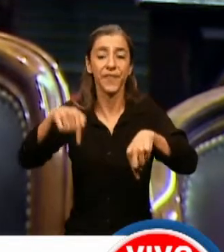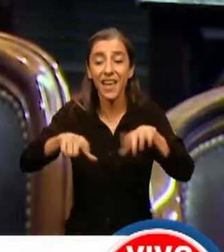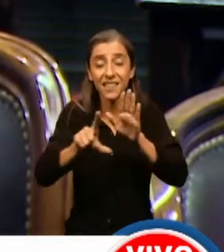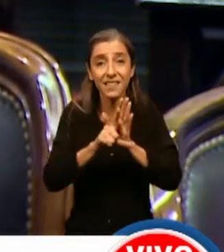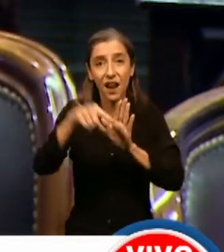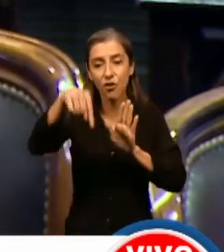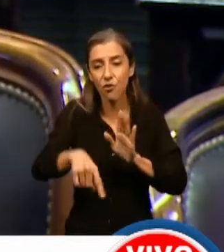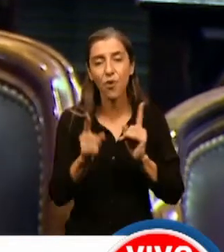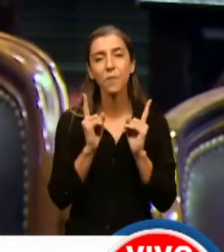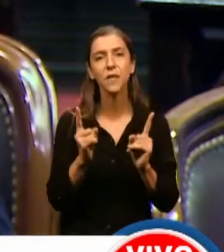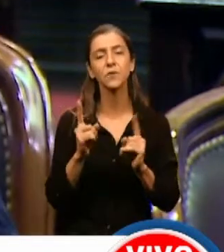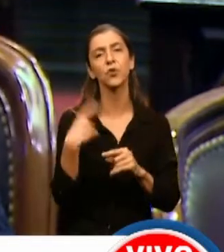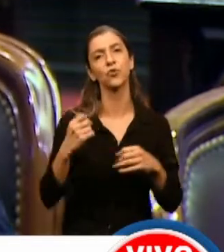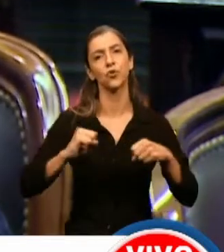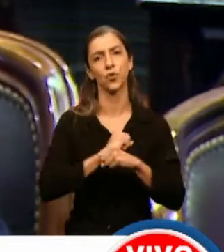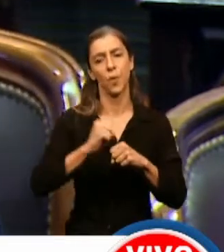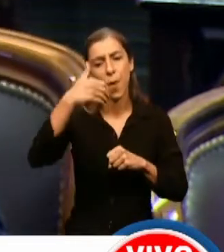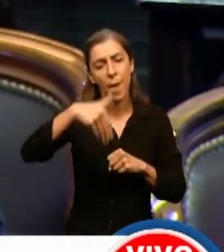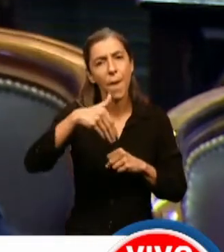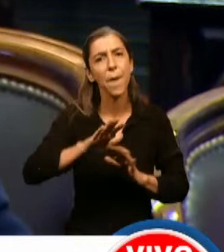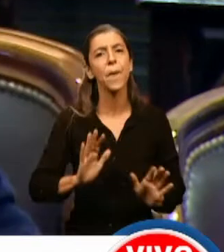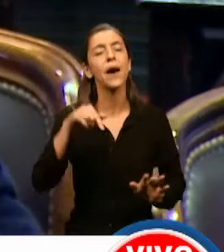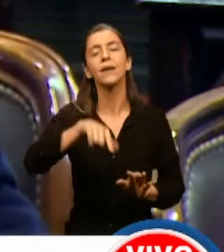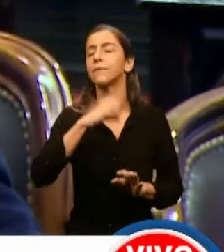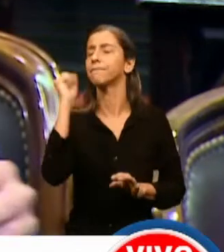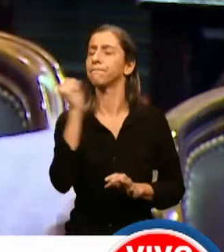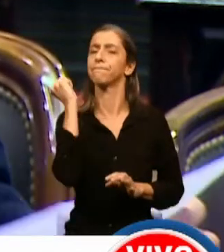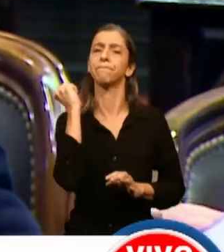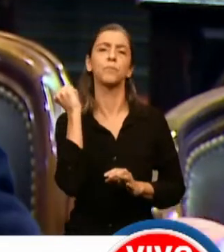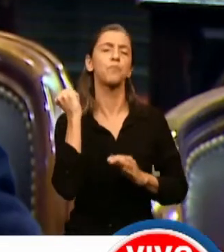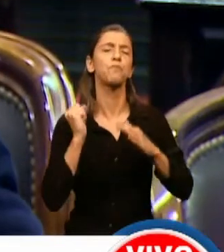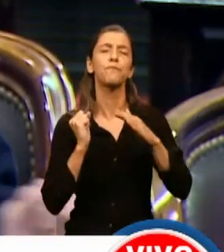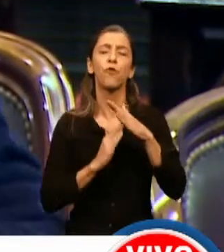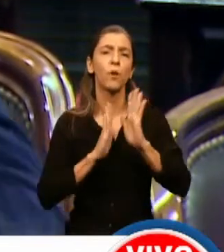que hoy vamos a aprobar es un gran paso adelante.